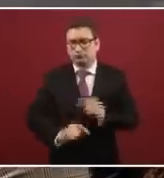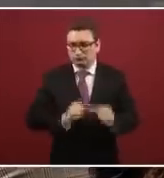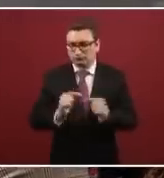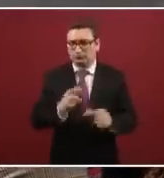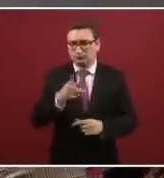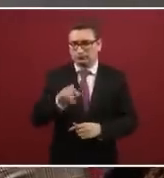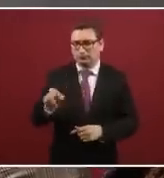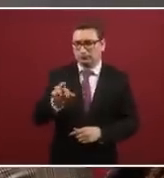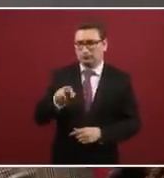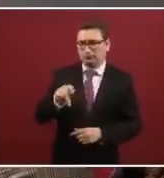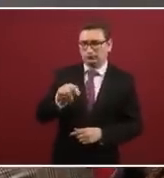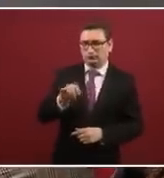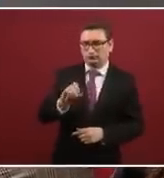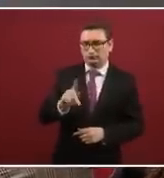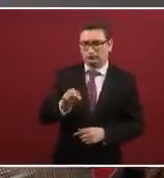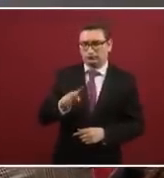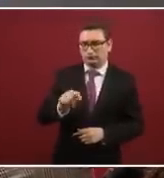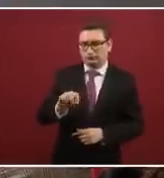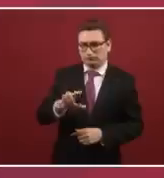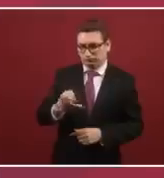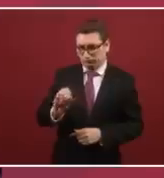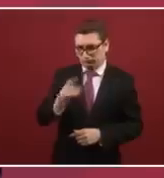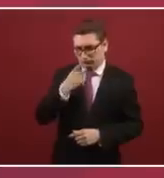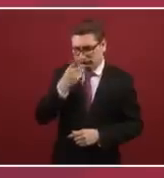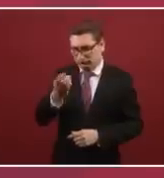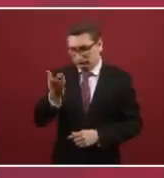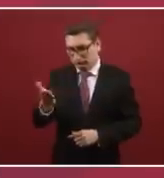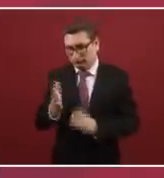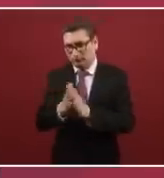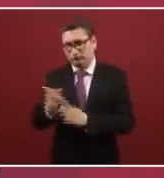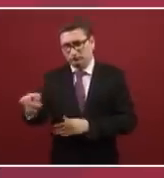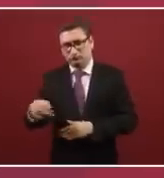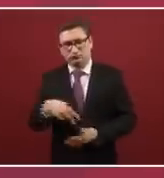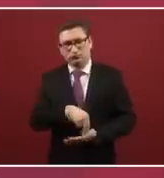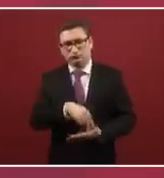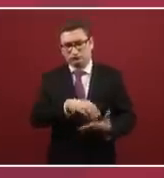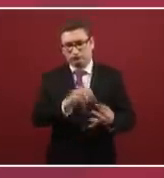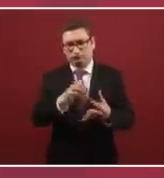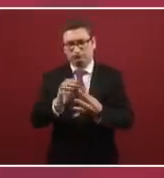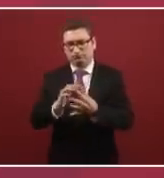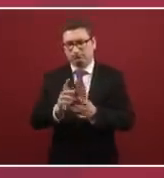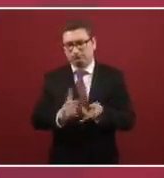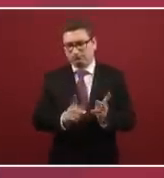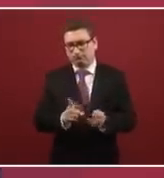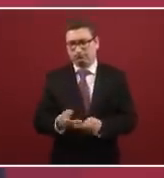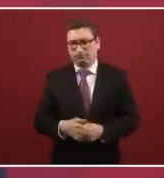Ernesto Prieto que platiquen y si es